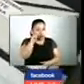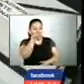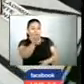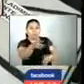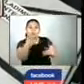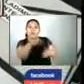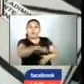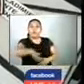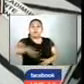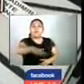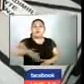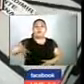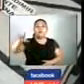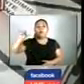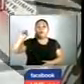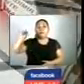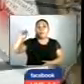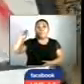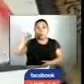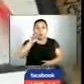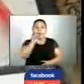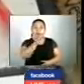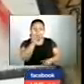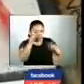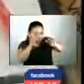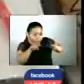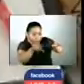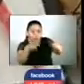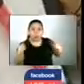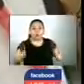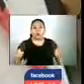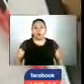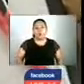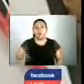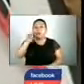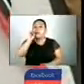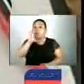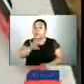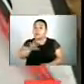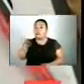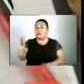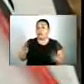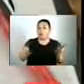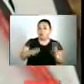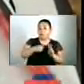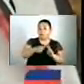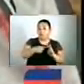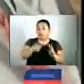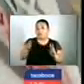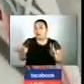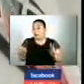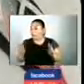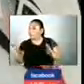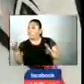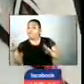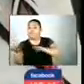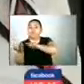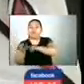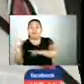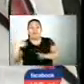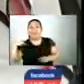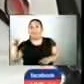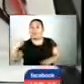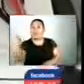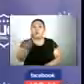Cantón El Limón, en el mismo municipio. Las autoridades de seguridad sostienen que estas personas estarían involucradas de forma